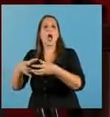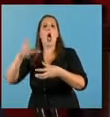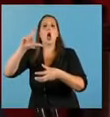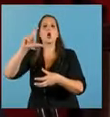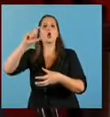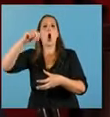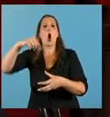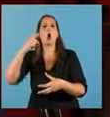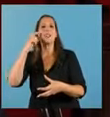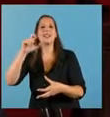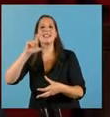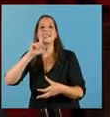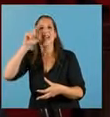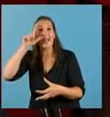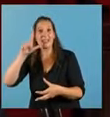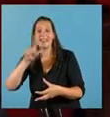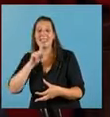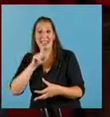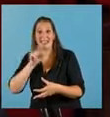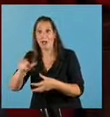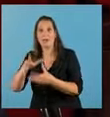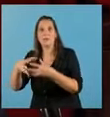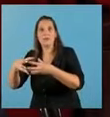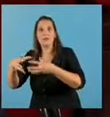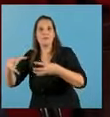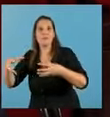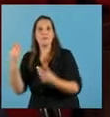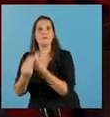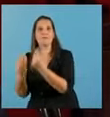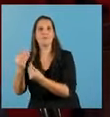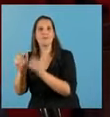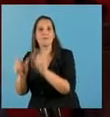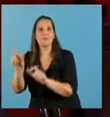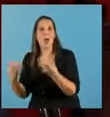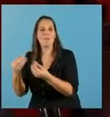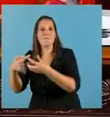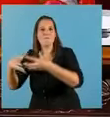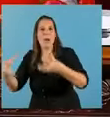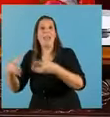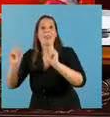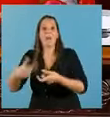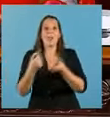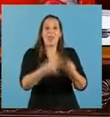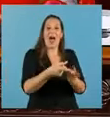aumentando sustancialmente los montos de las becas de nuestros jóvenes.